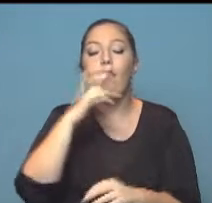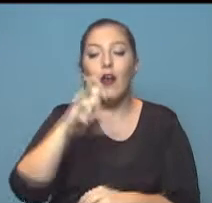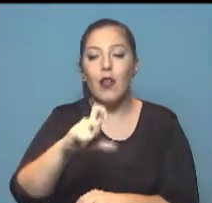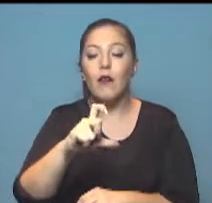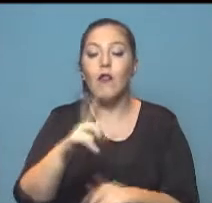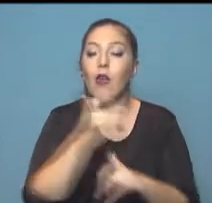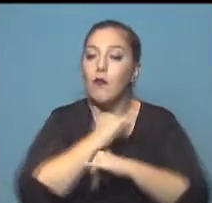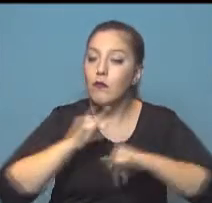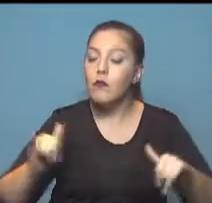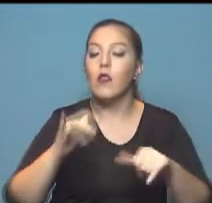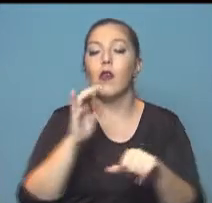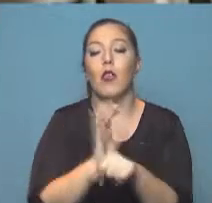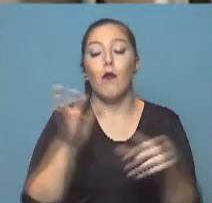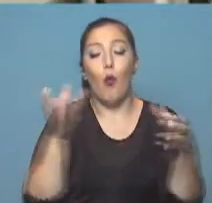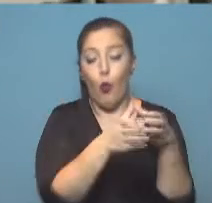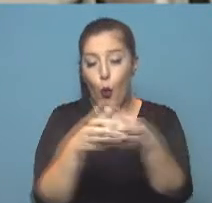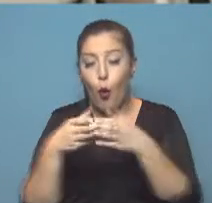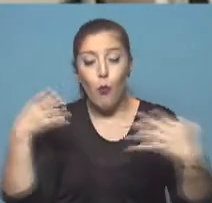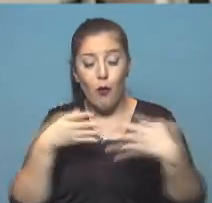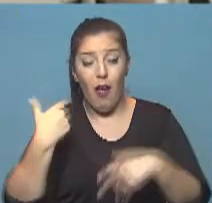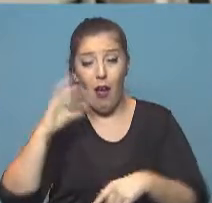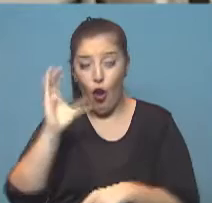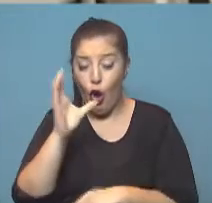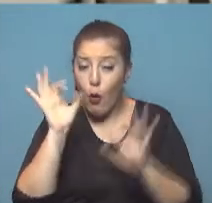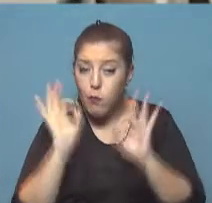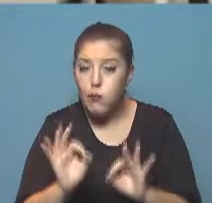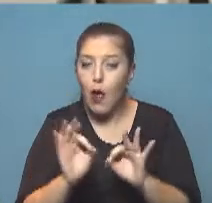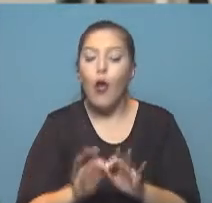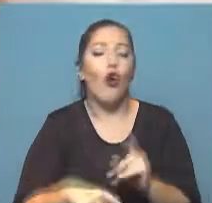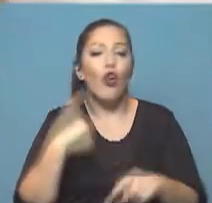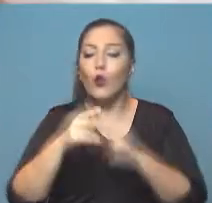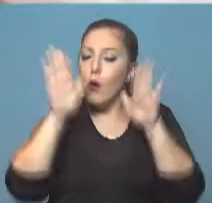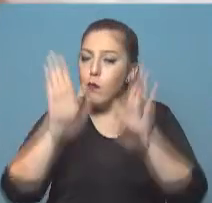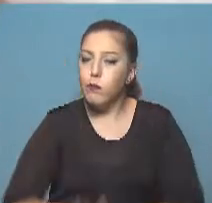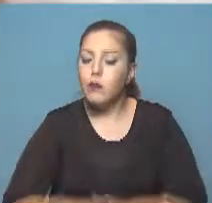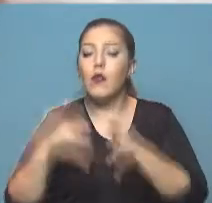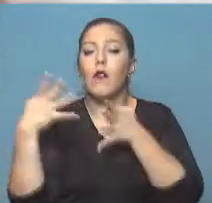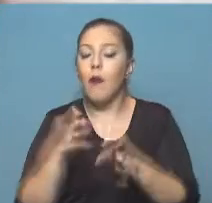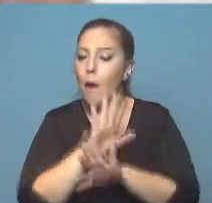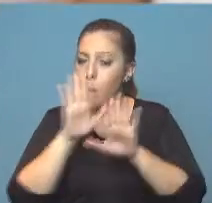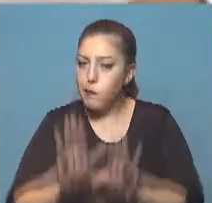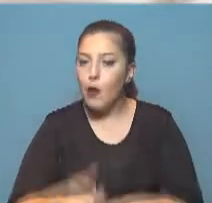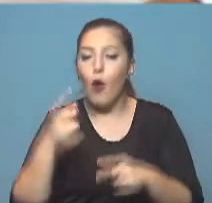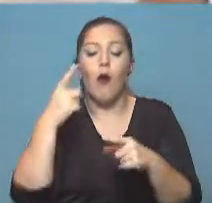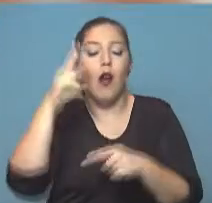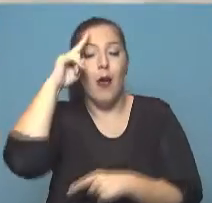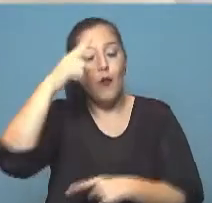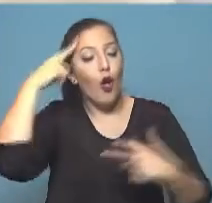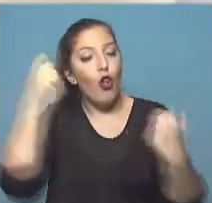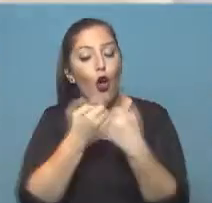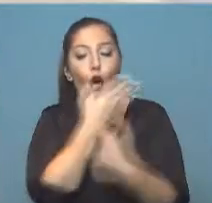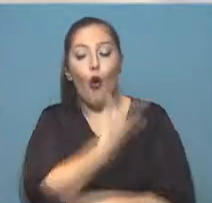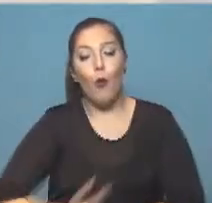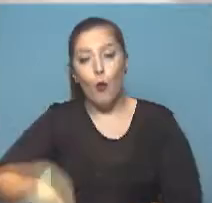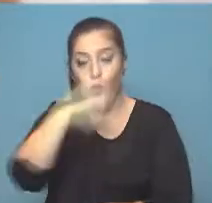que sus frentes guerrilleros en todo el país permanecerán en cese al fuego bilateral y definitivo, en respeto a lo acordado con el gobierno nacional.